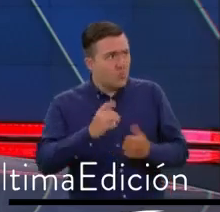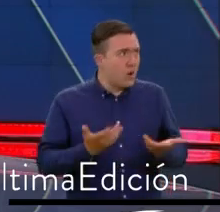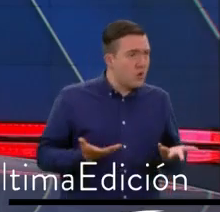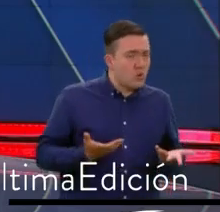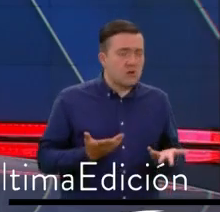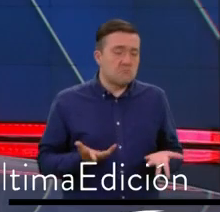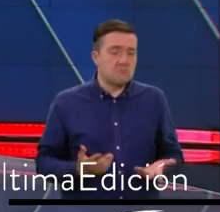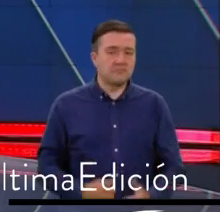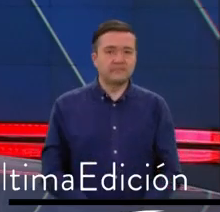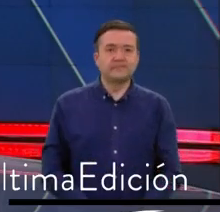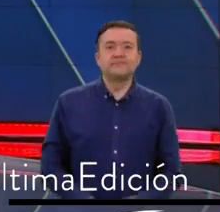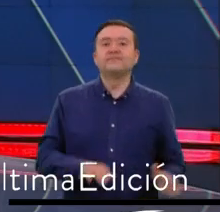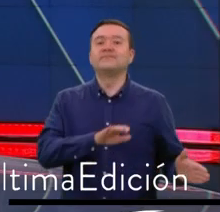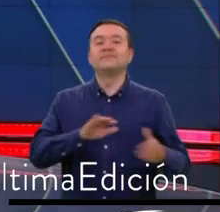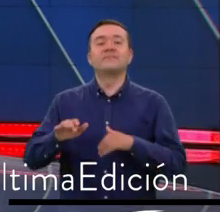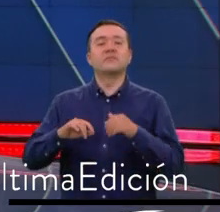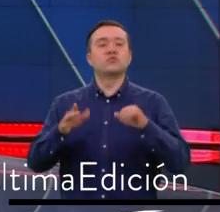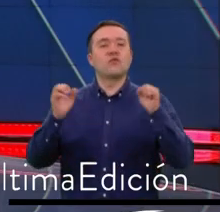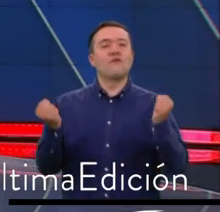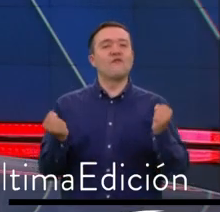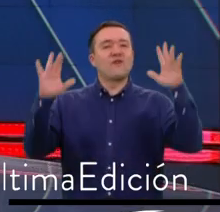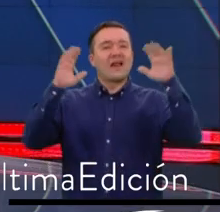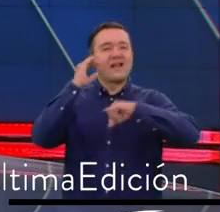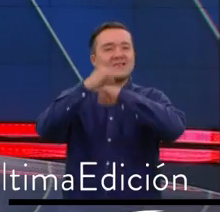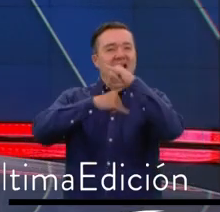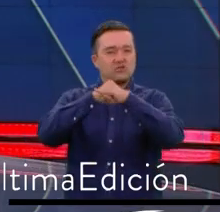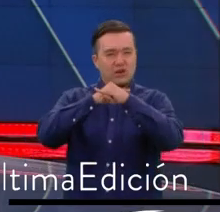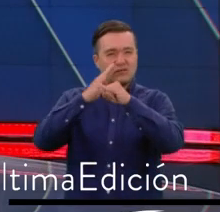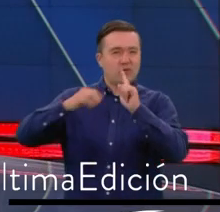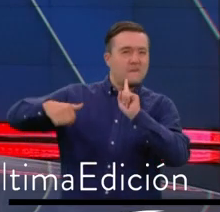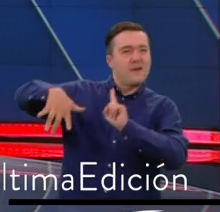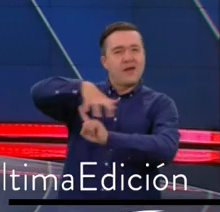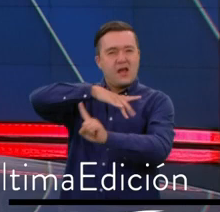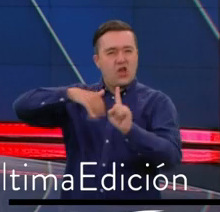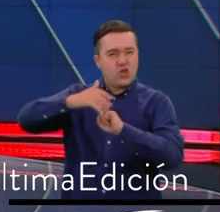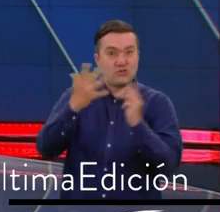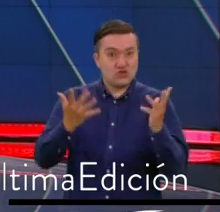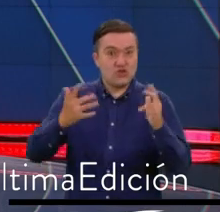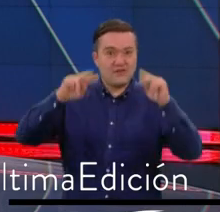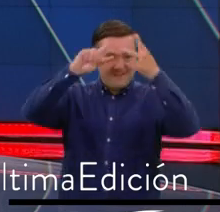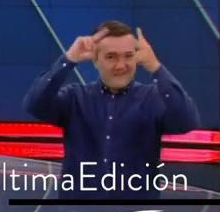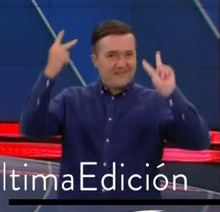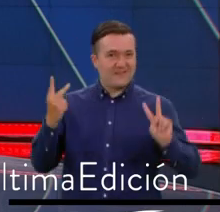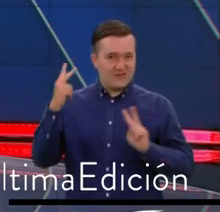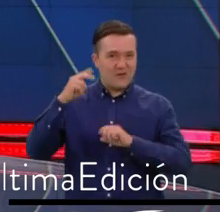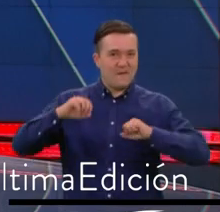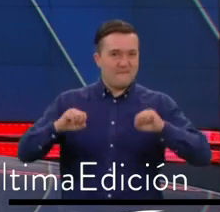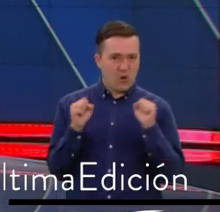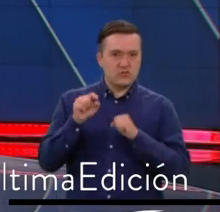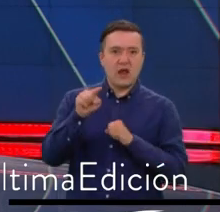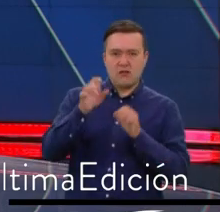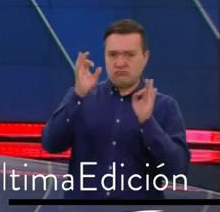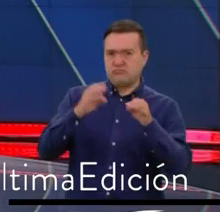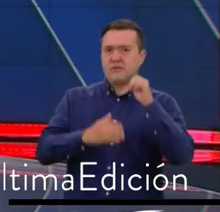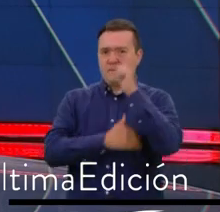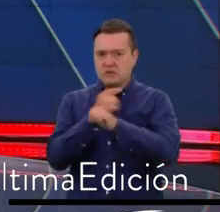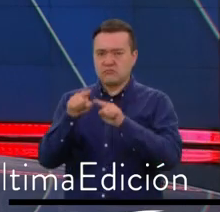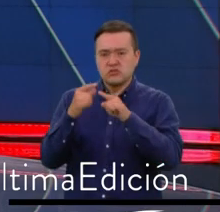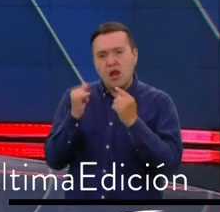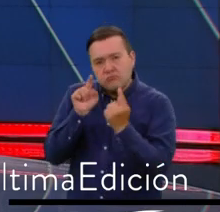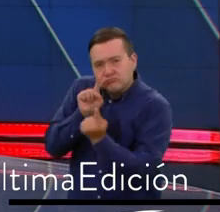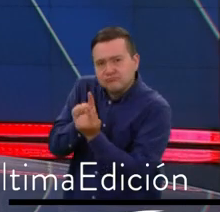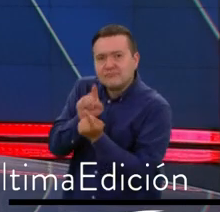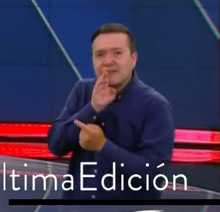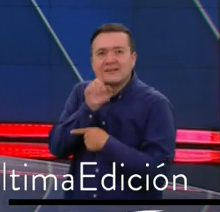En el marco de la Feria Internacional del Medio Ambiente que se realiza en Corferias, el ministro de Ambiente, Carlos Correa, tuvo un encuentro con Sara Sofía, una niña